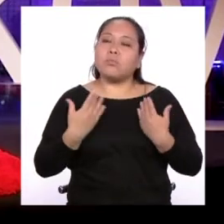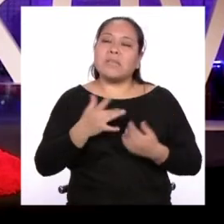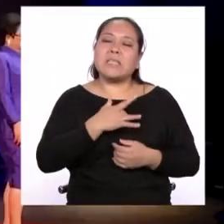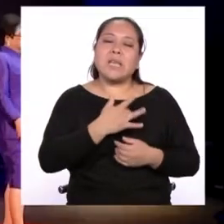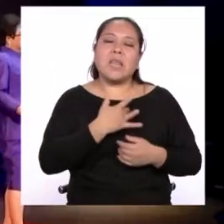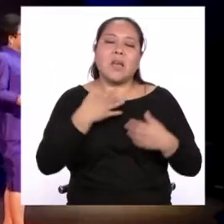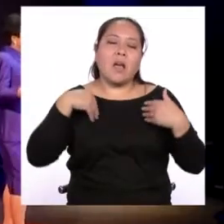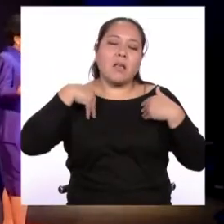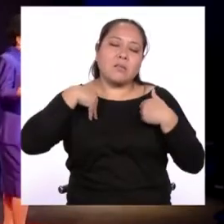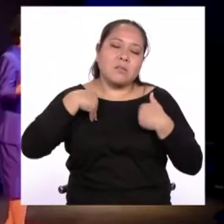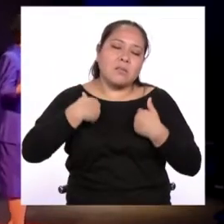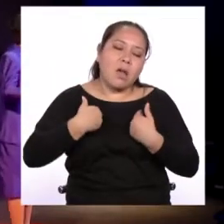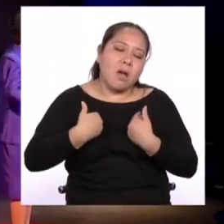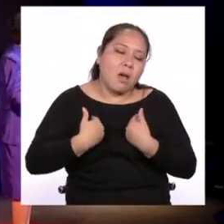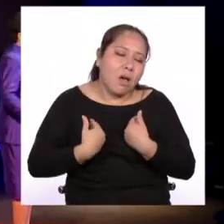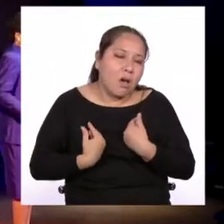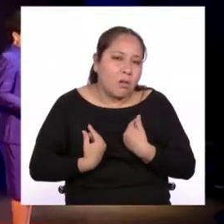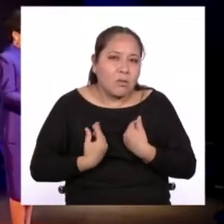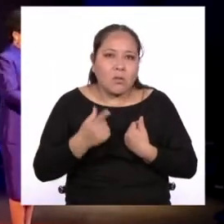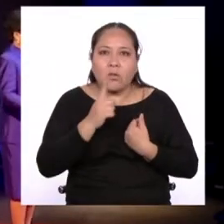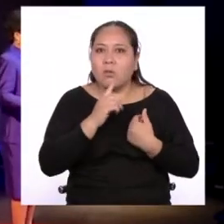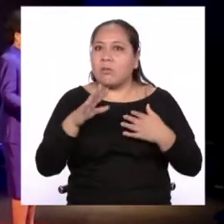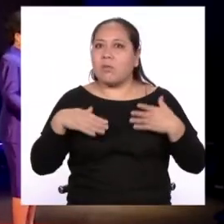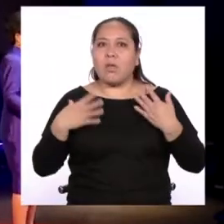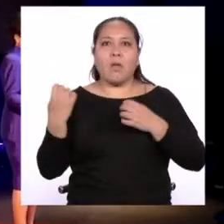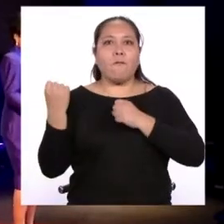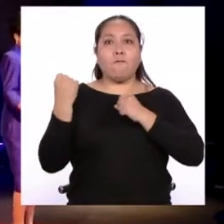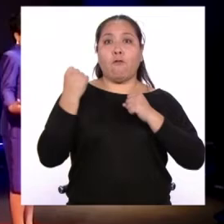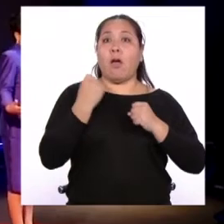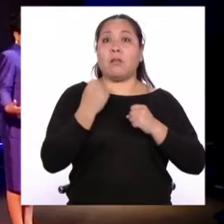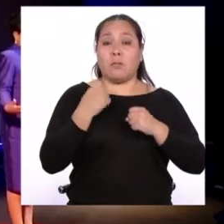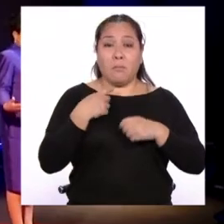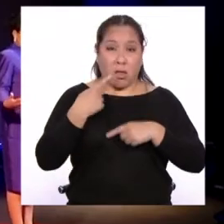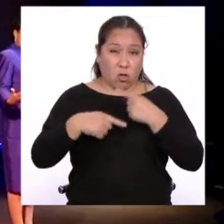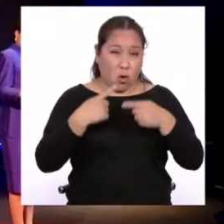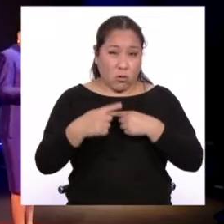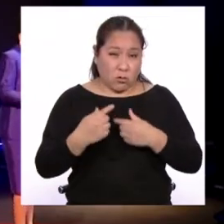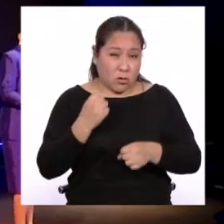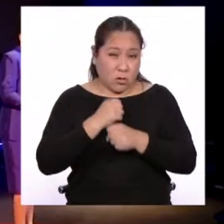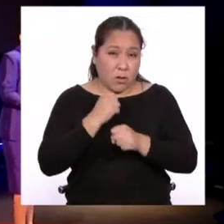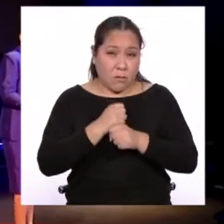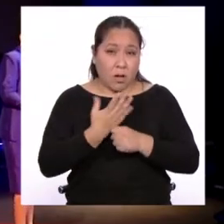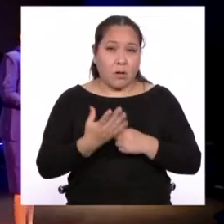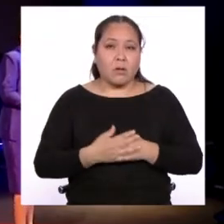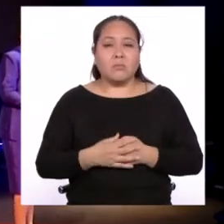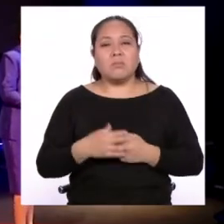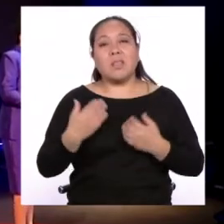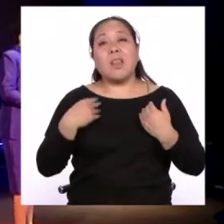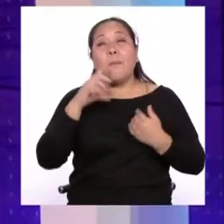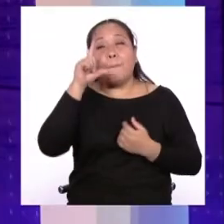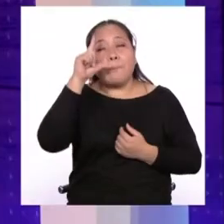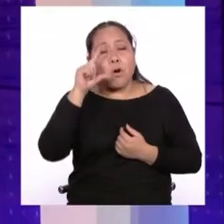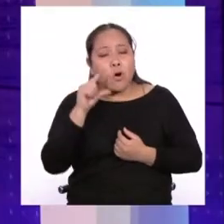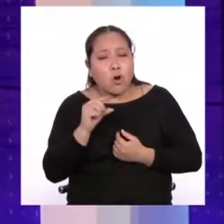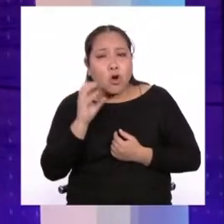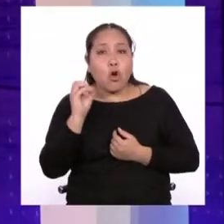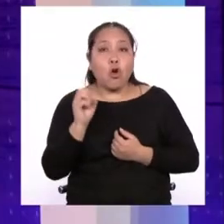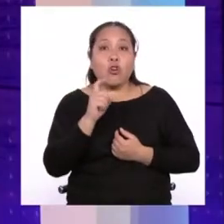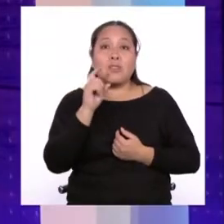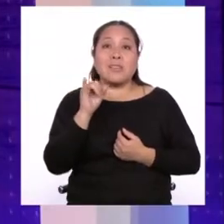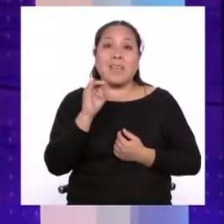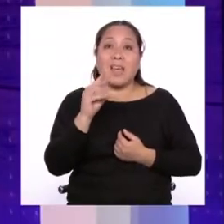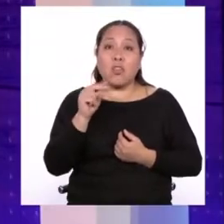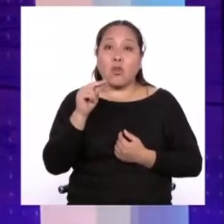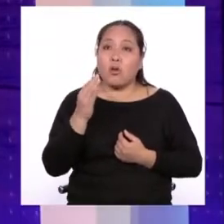cansancio, menos energía para hacer las cosas del día a día. Como tienes menos oxígeno, tu